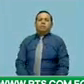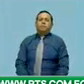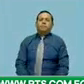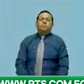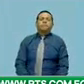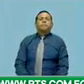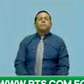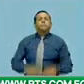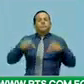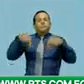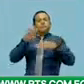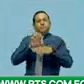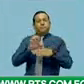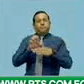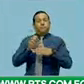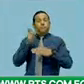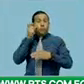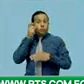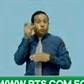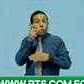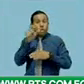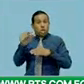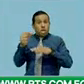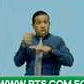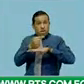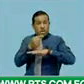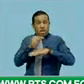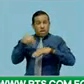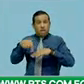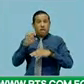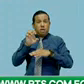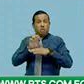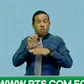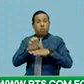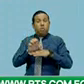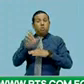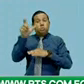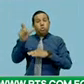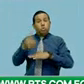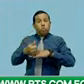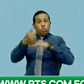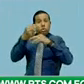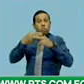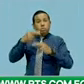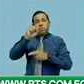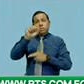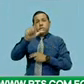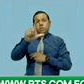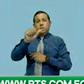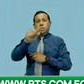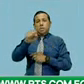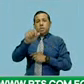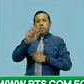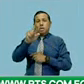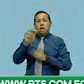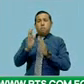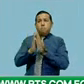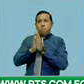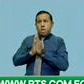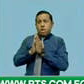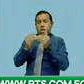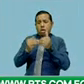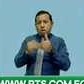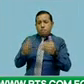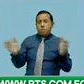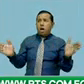Y en temas nacionales, la Fiscalía General del Estado, por medio de su titular Diana Salazar, solicitó la reapertura de la investigación previa por el delito